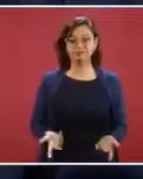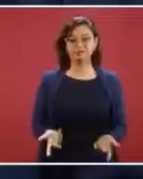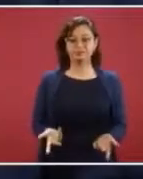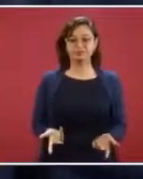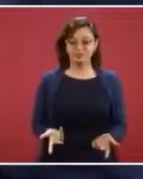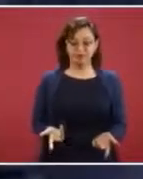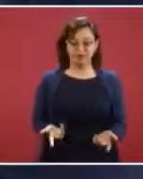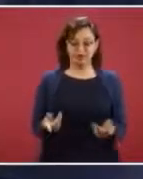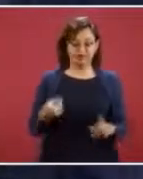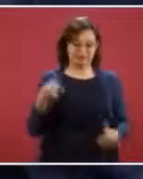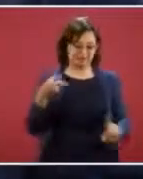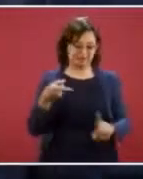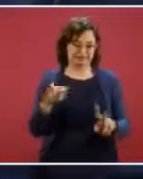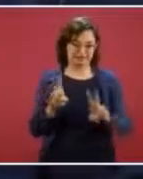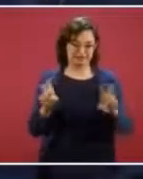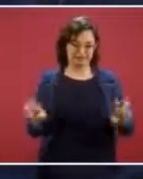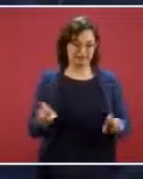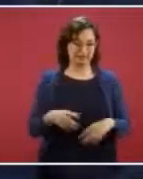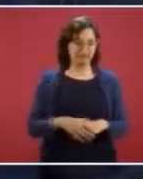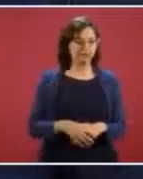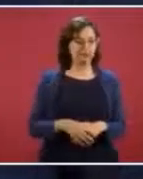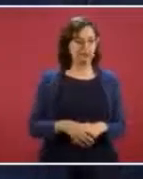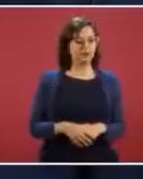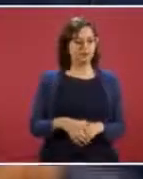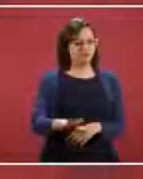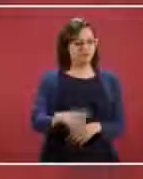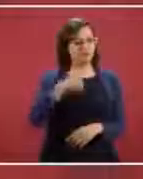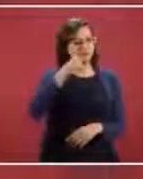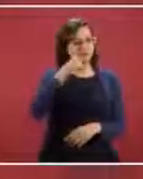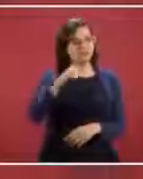ayer recordábamos